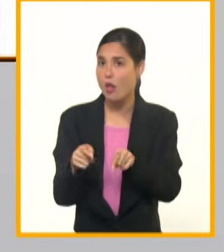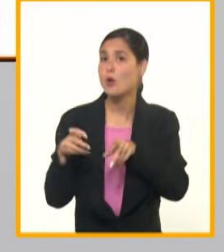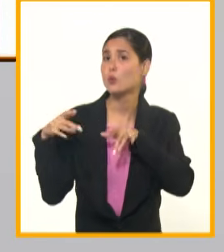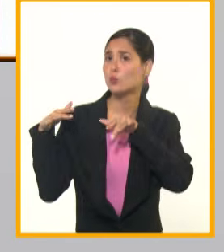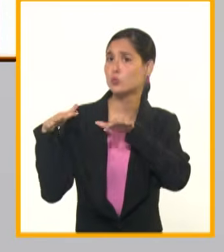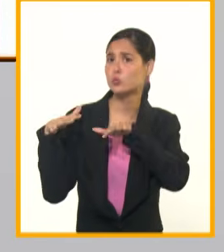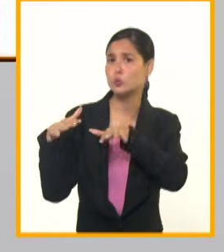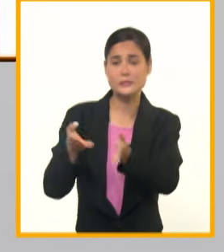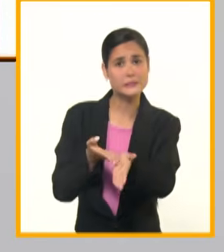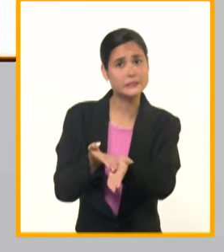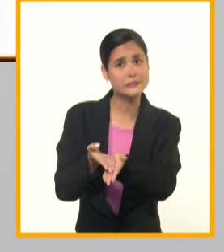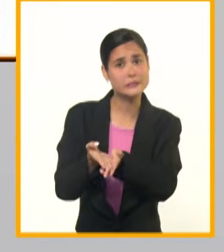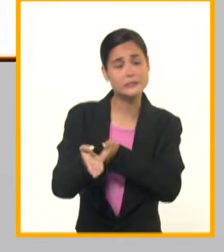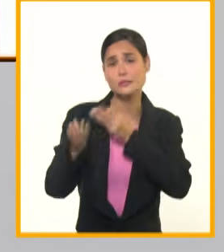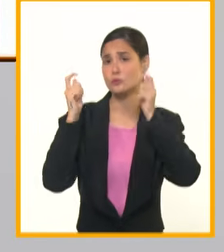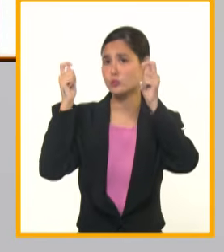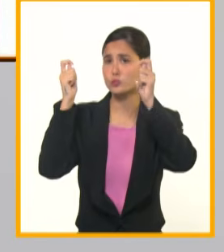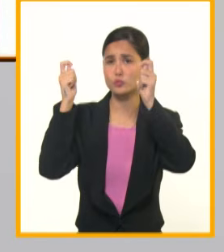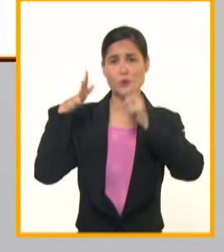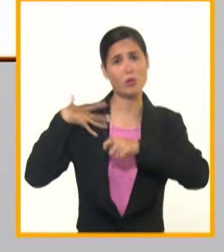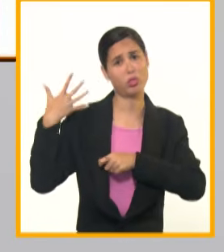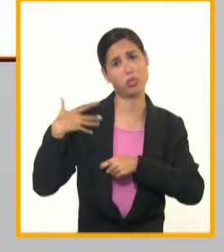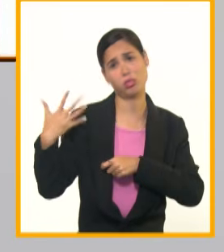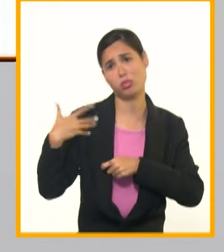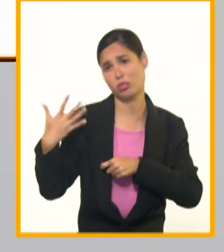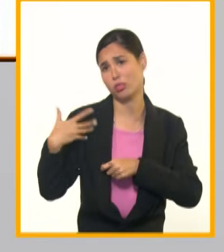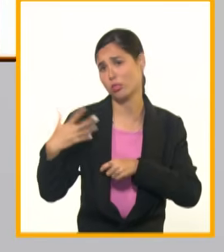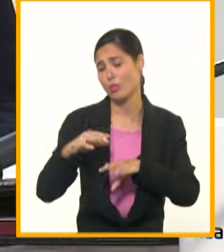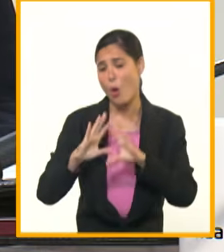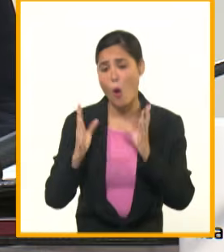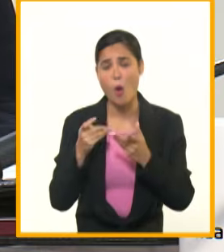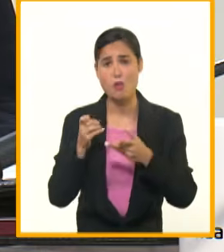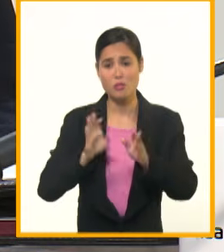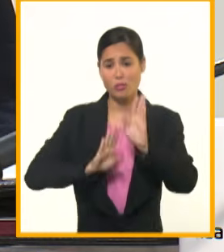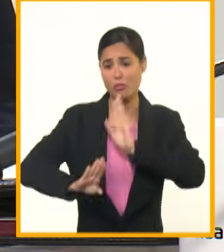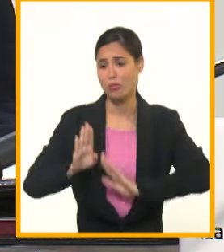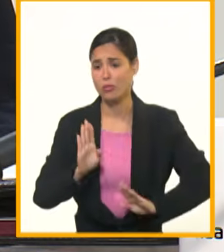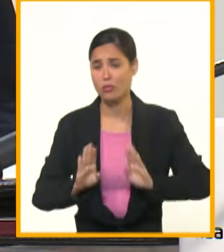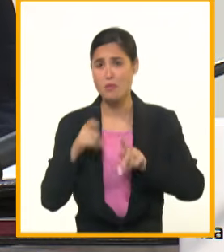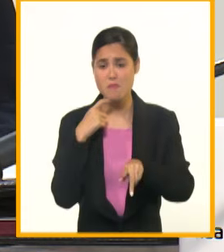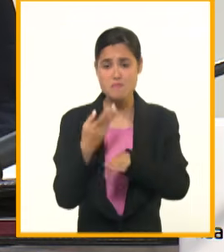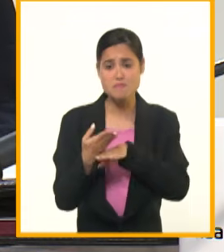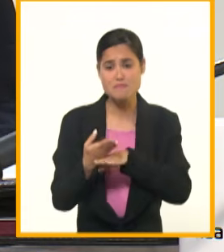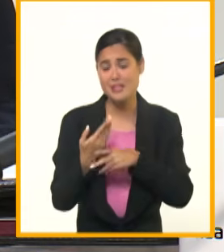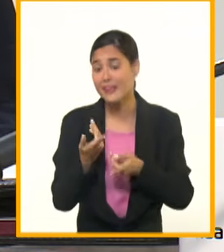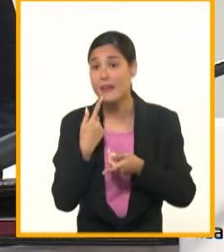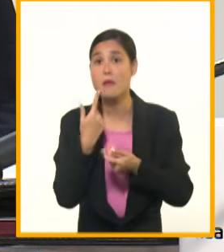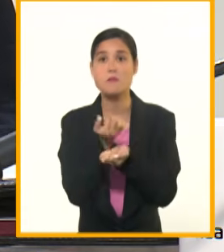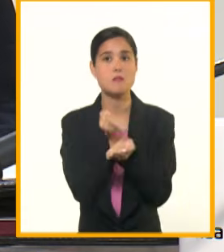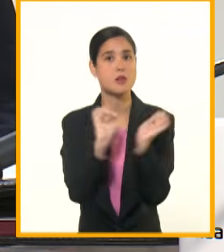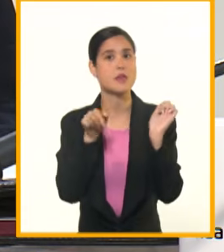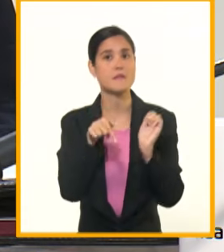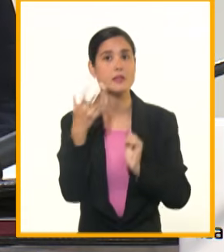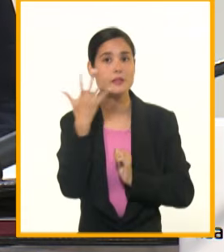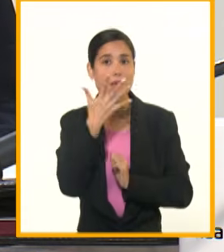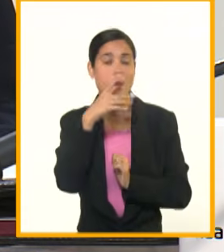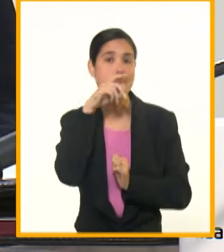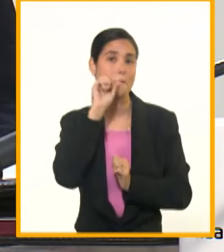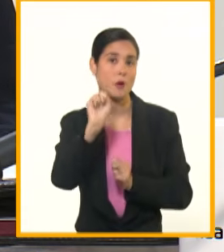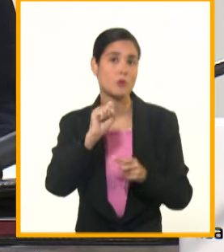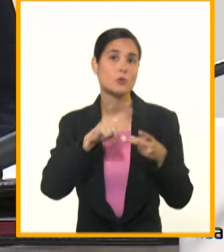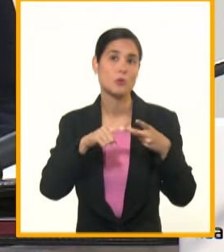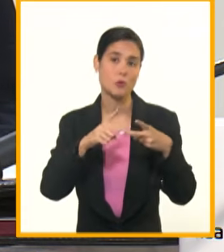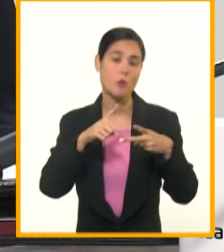pues condenando la agresión imperial y reclamando el regreso de Maduro y Cilia a su